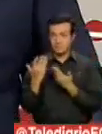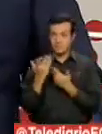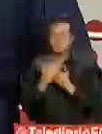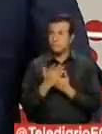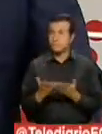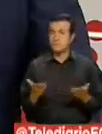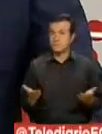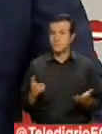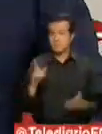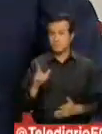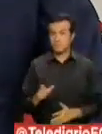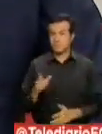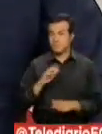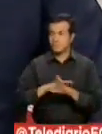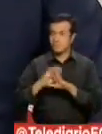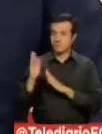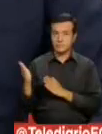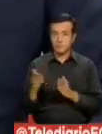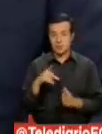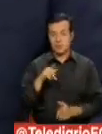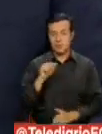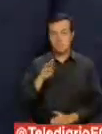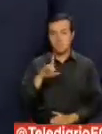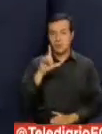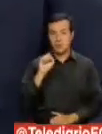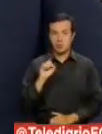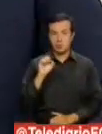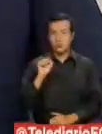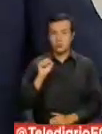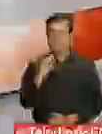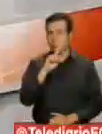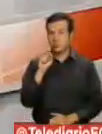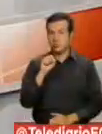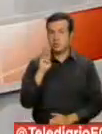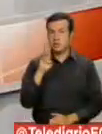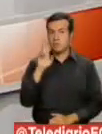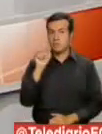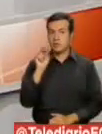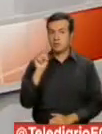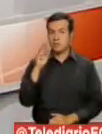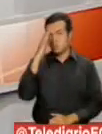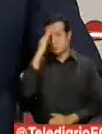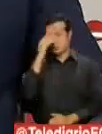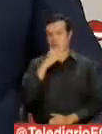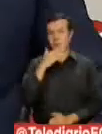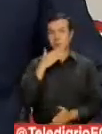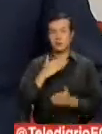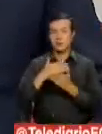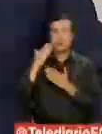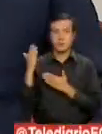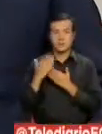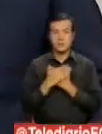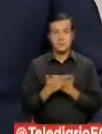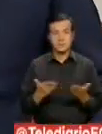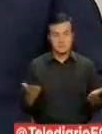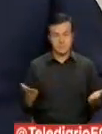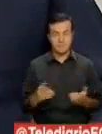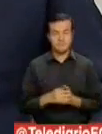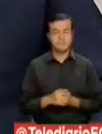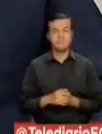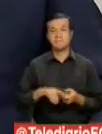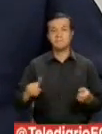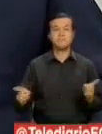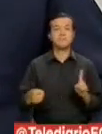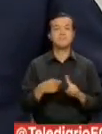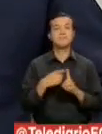ahora con nuestro invitado, Pablo Zambrano Pontón, docente universitario. Buen día, gracias por aceptar esta invitación. En primer lugar,